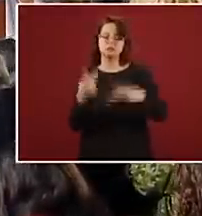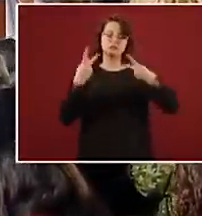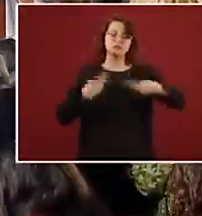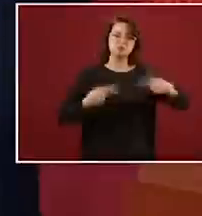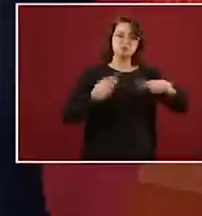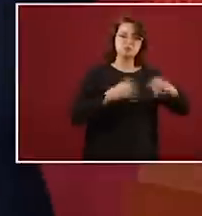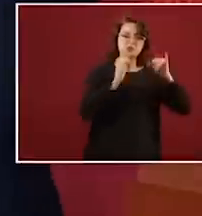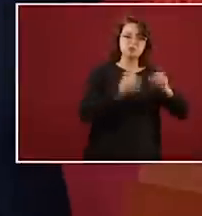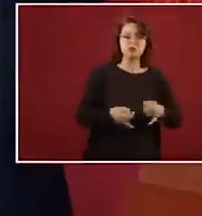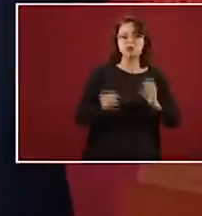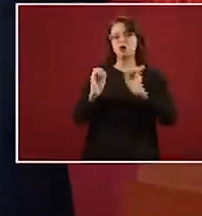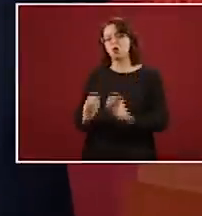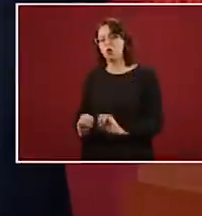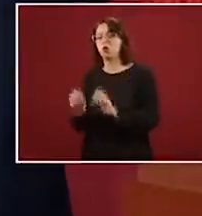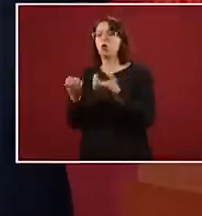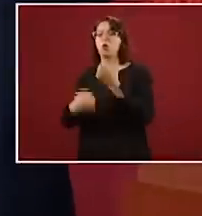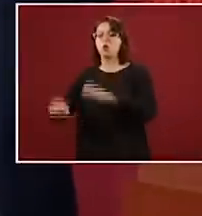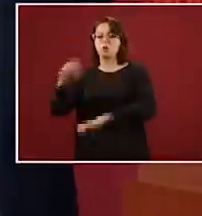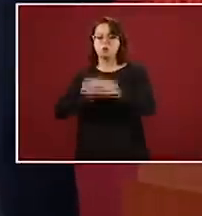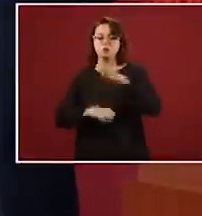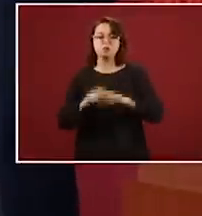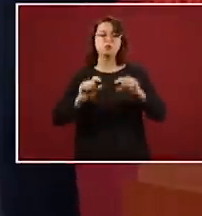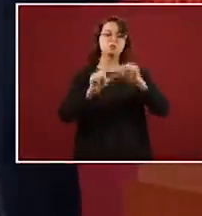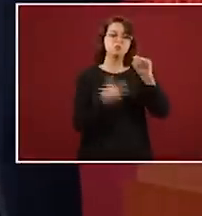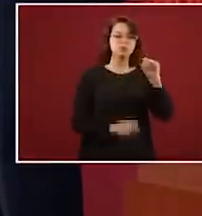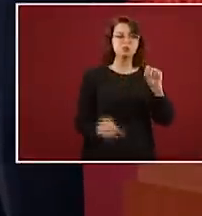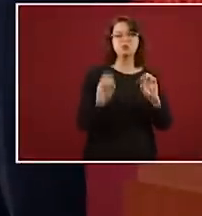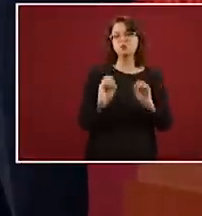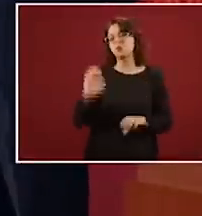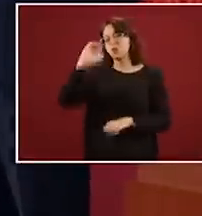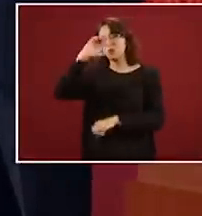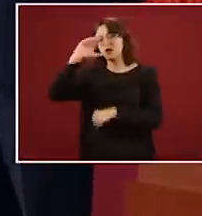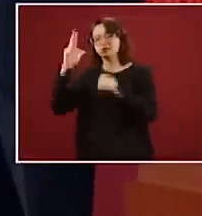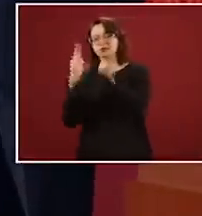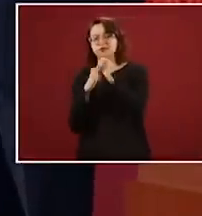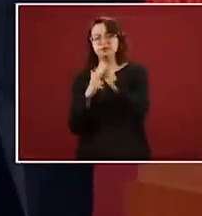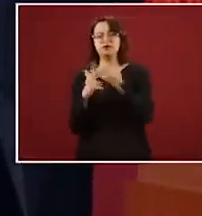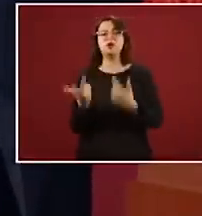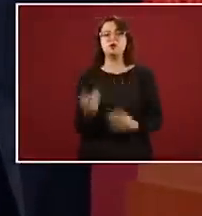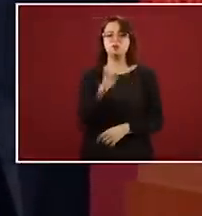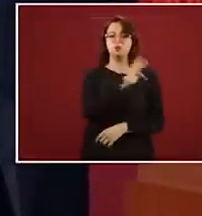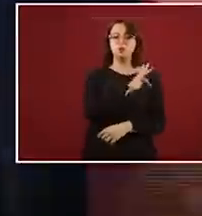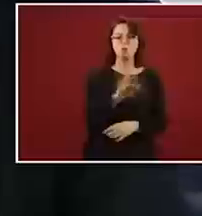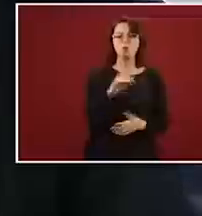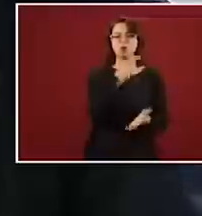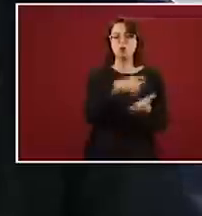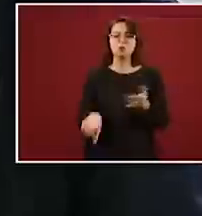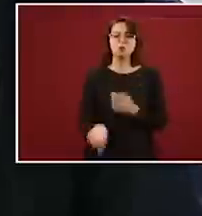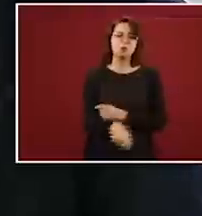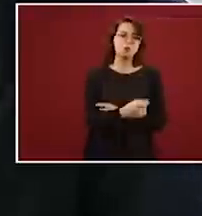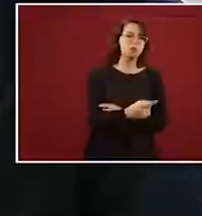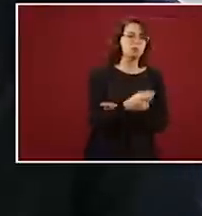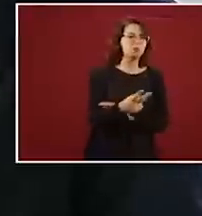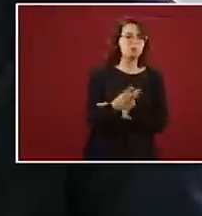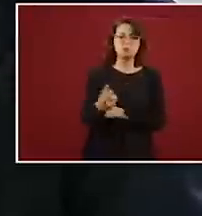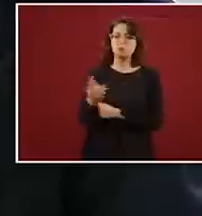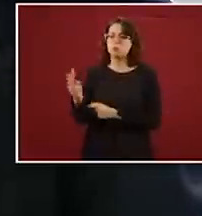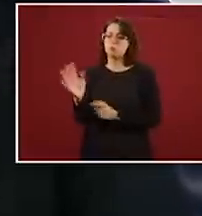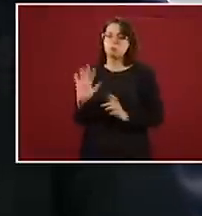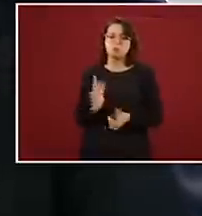morales, nacionales o extranjeras, y pueden participar en la adquisición de una o varias